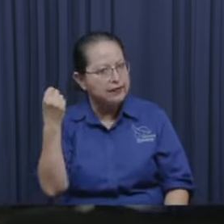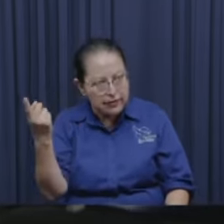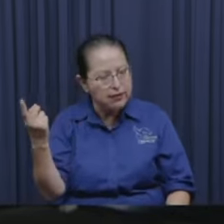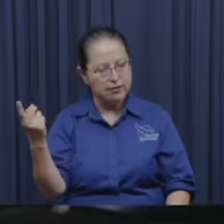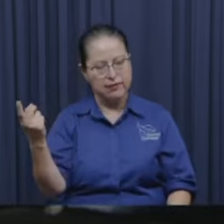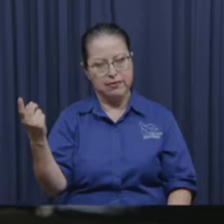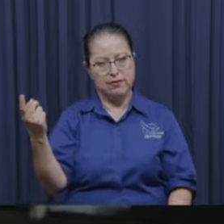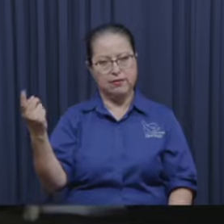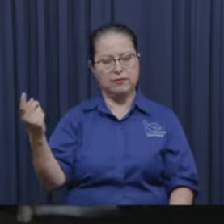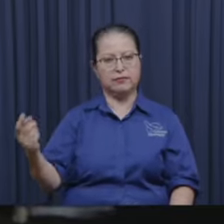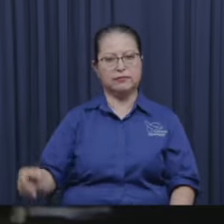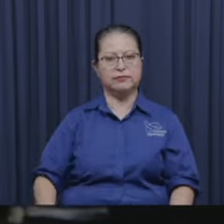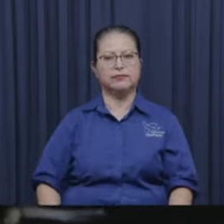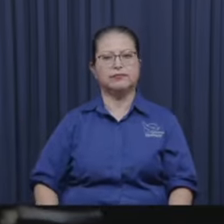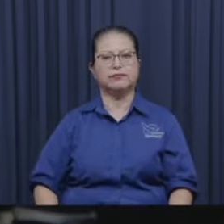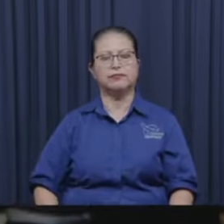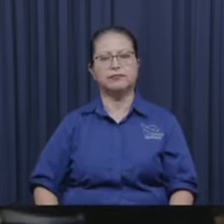Dios